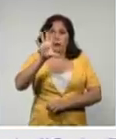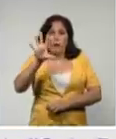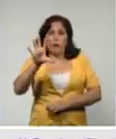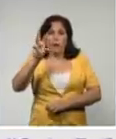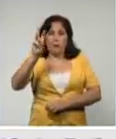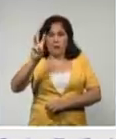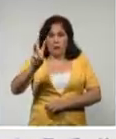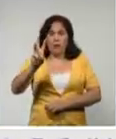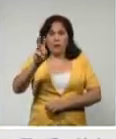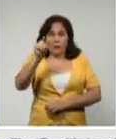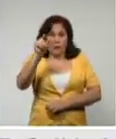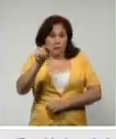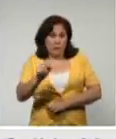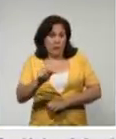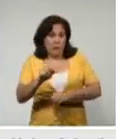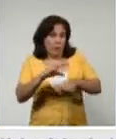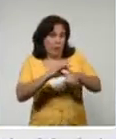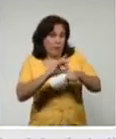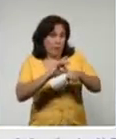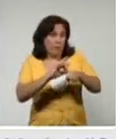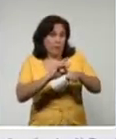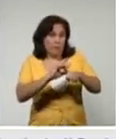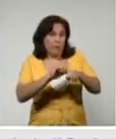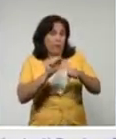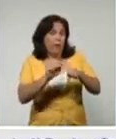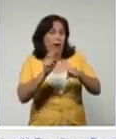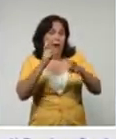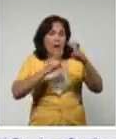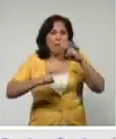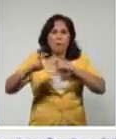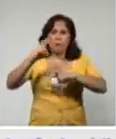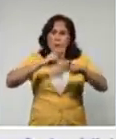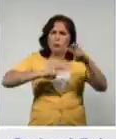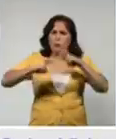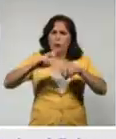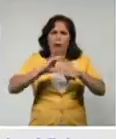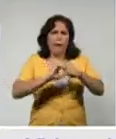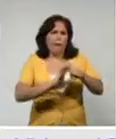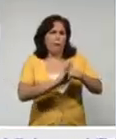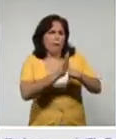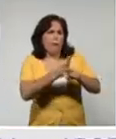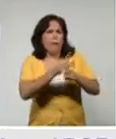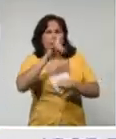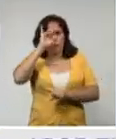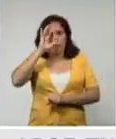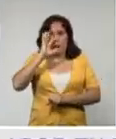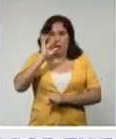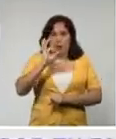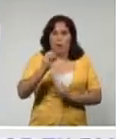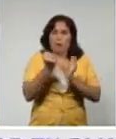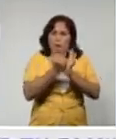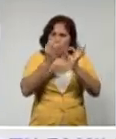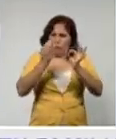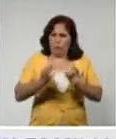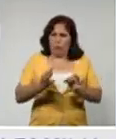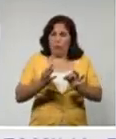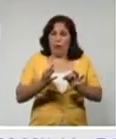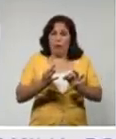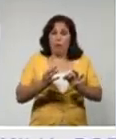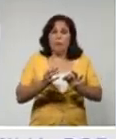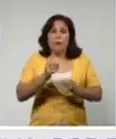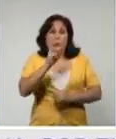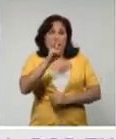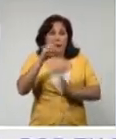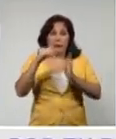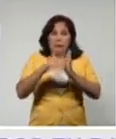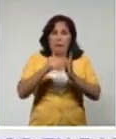365.353 muestras buscando el diagnóstico de la COVID-19 en nuestro país y se han diagnosticado